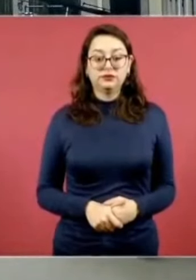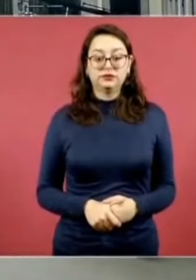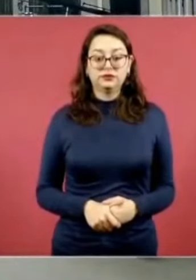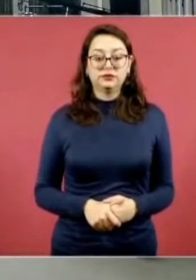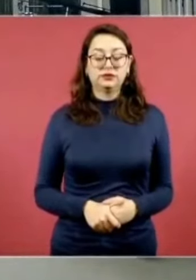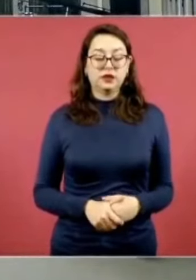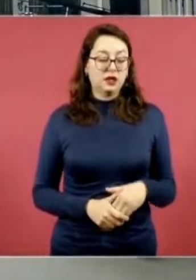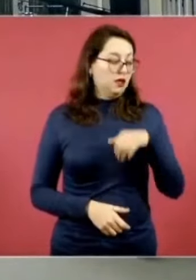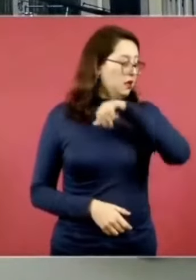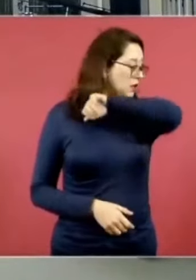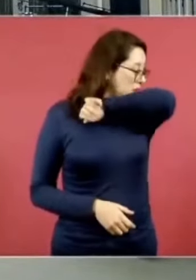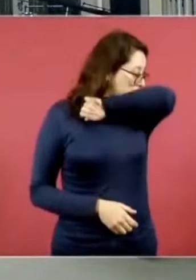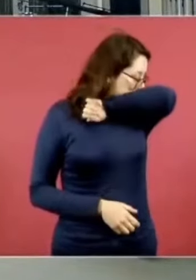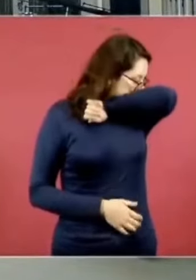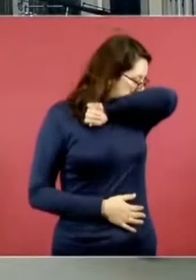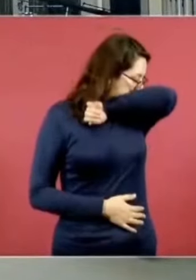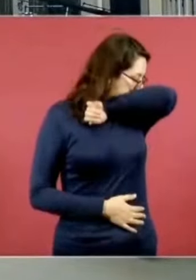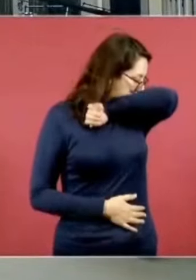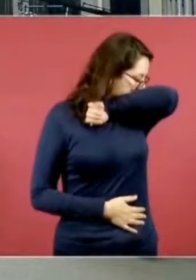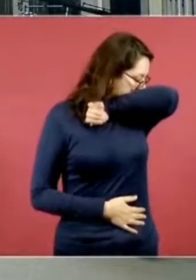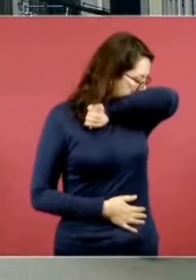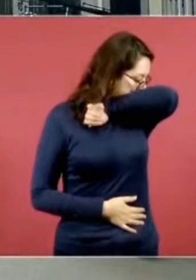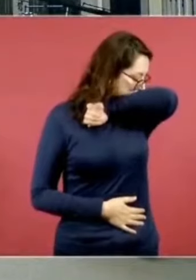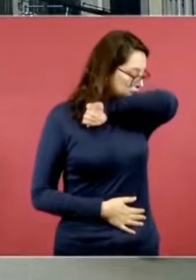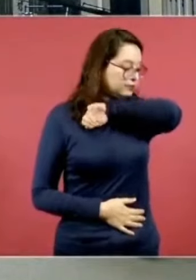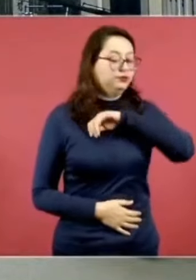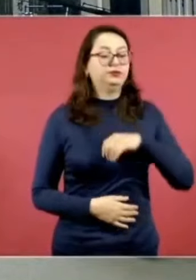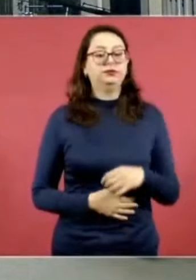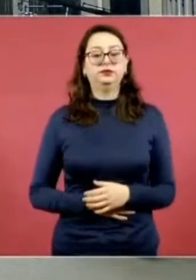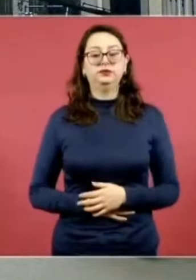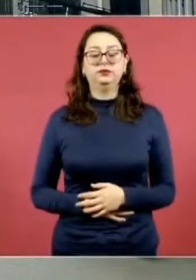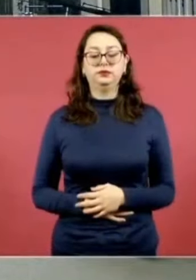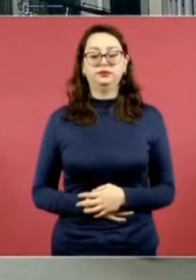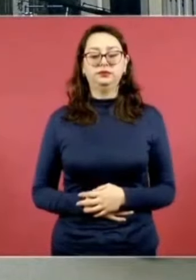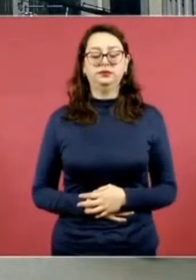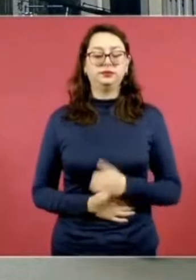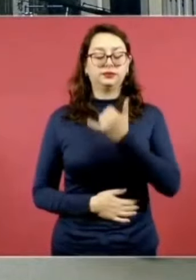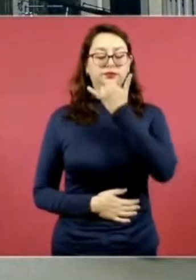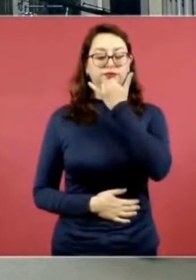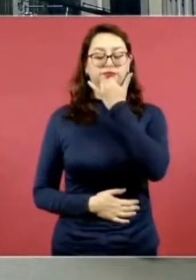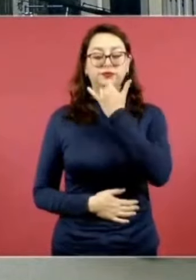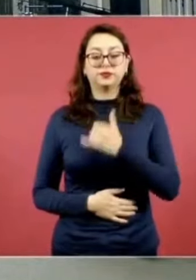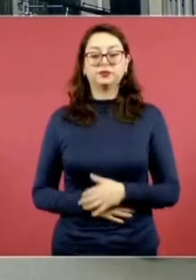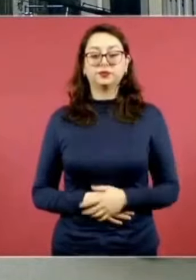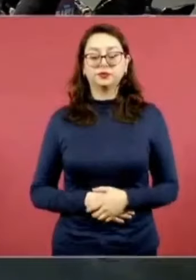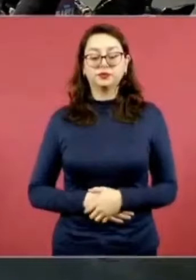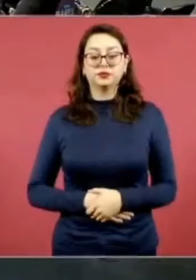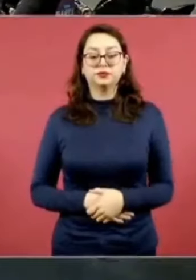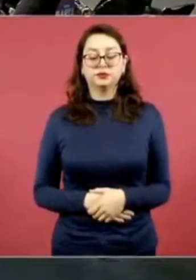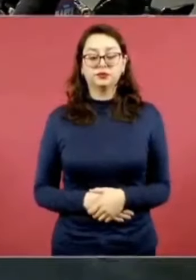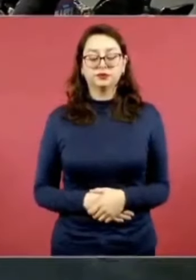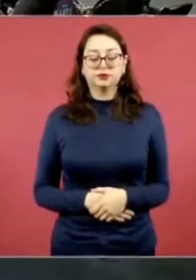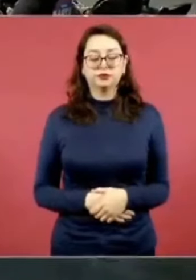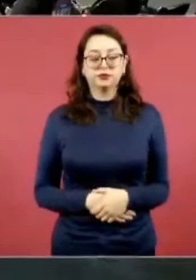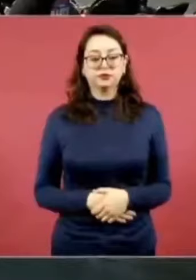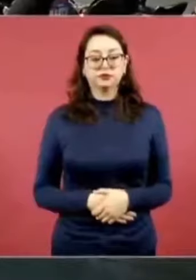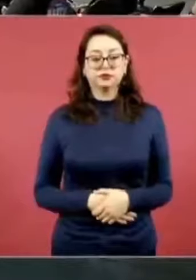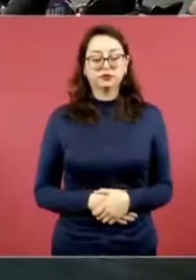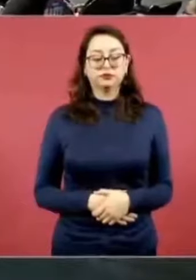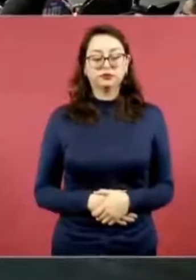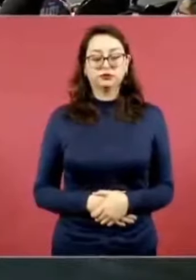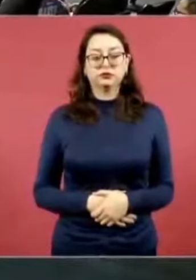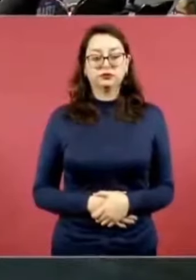recibido todavía, a propósito de lo que dice del correo, que no han recibido todavía sus apoyos, y son bastantes que